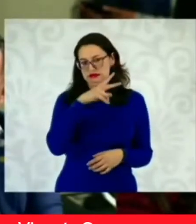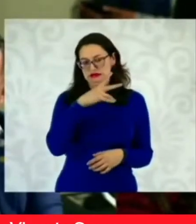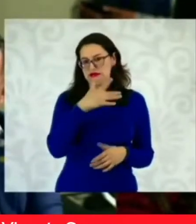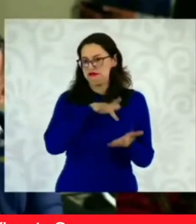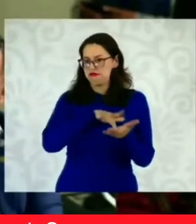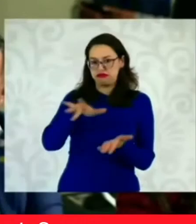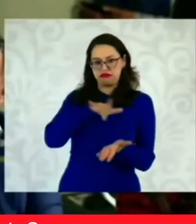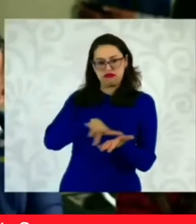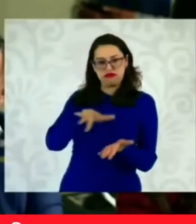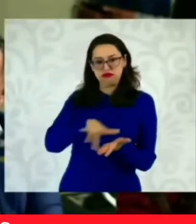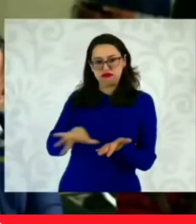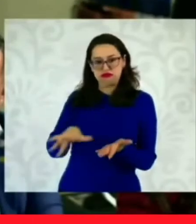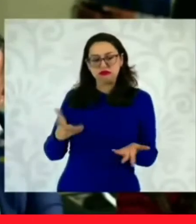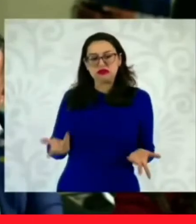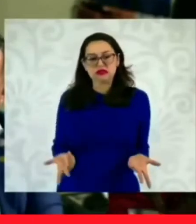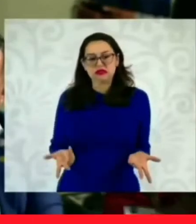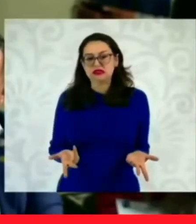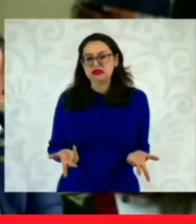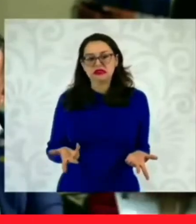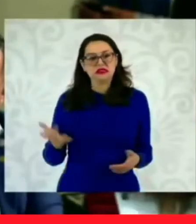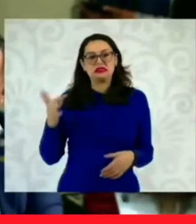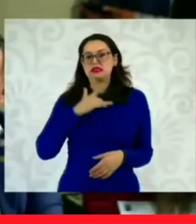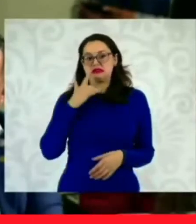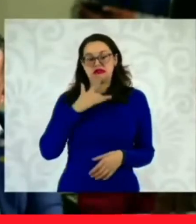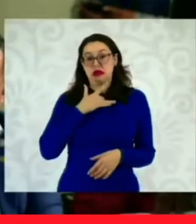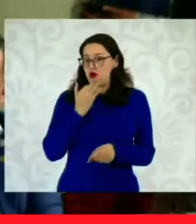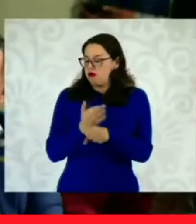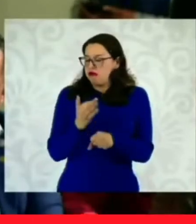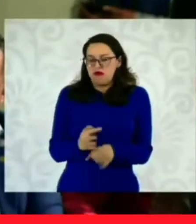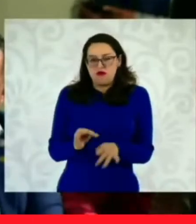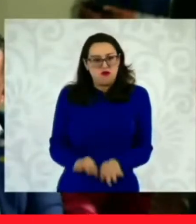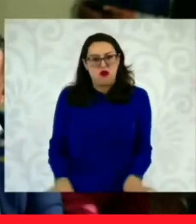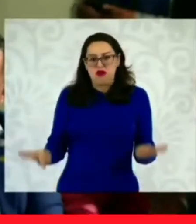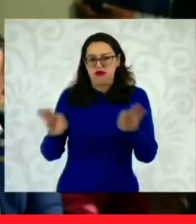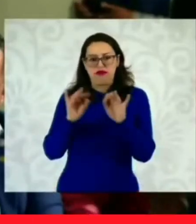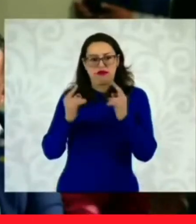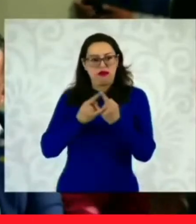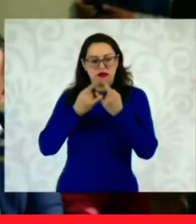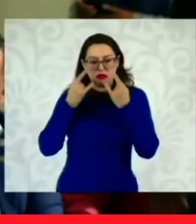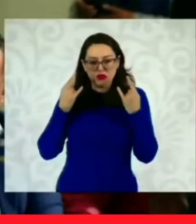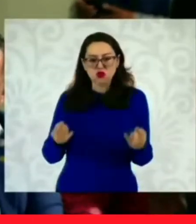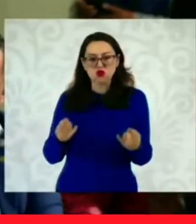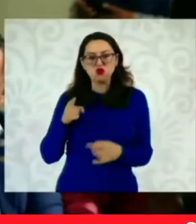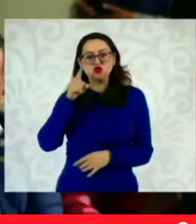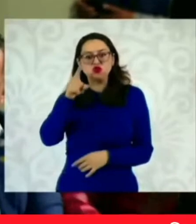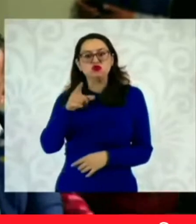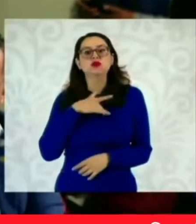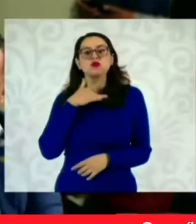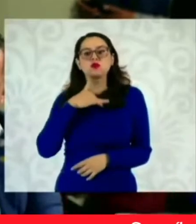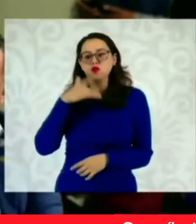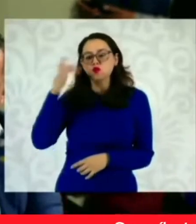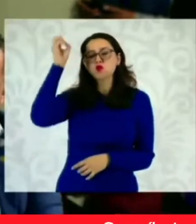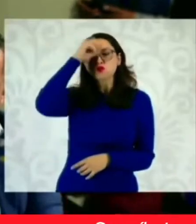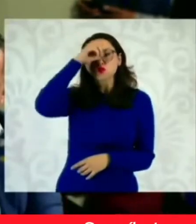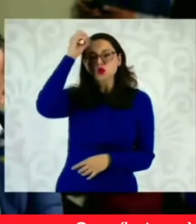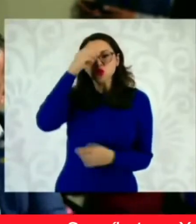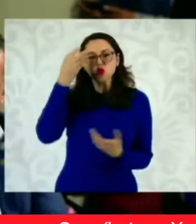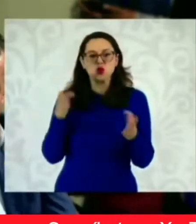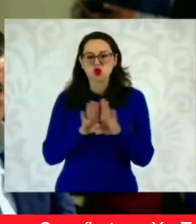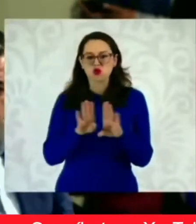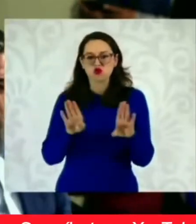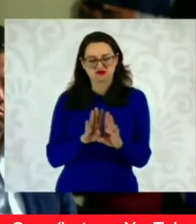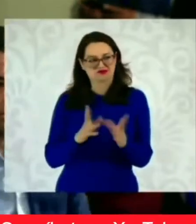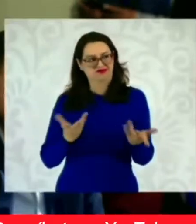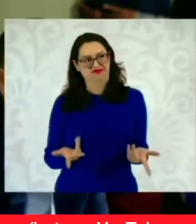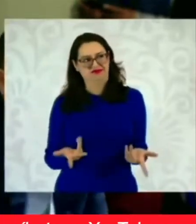Unidos. Presidenta, sus reflexiones en este momento histórico también para nuestro país, en esta relación de amor y